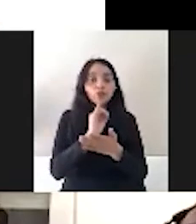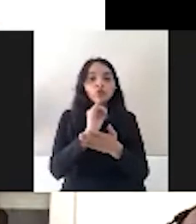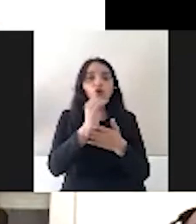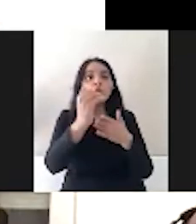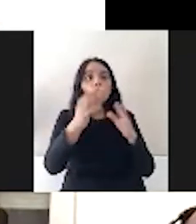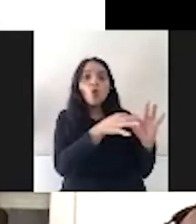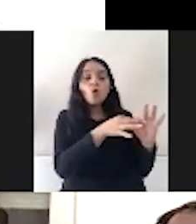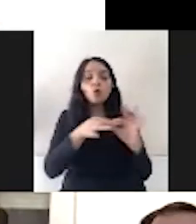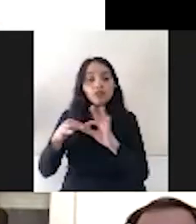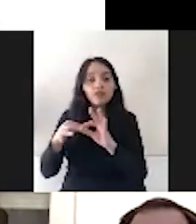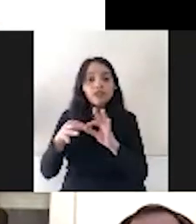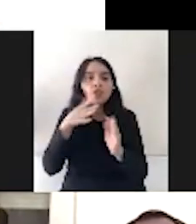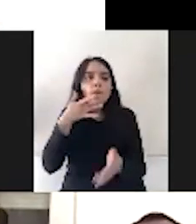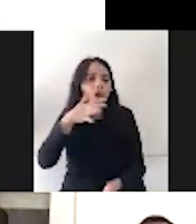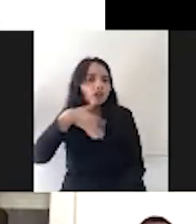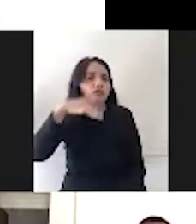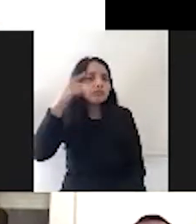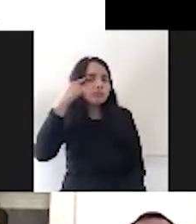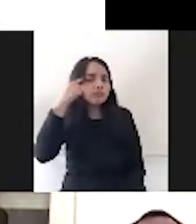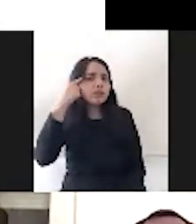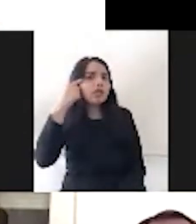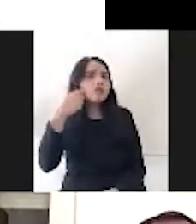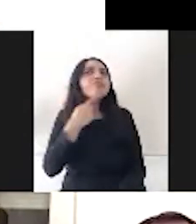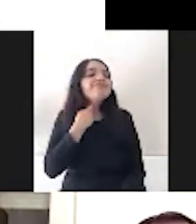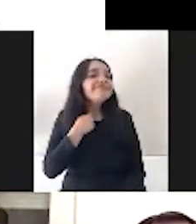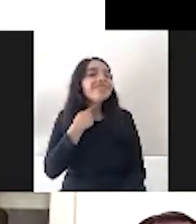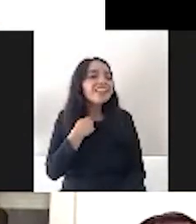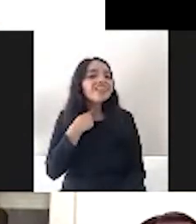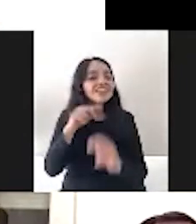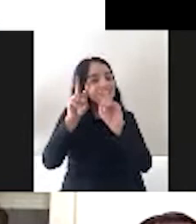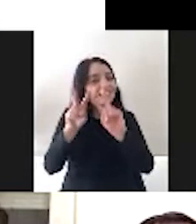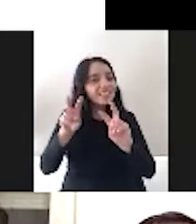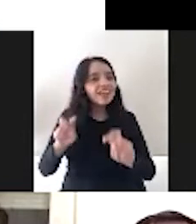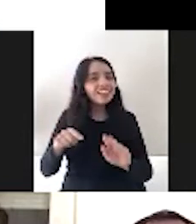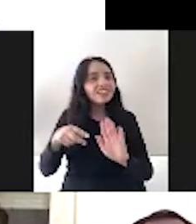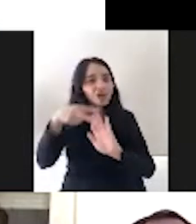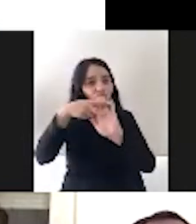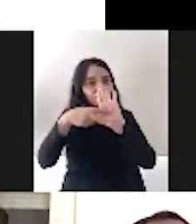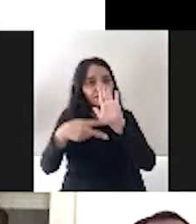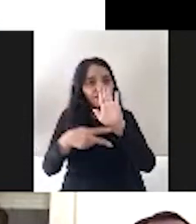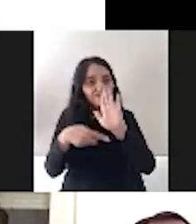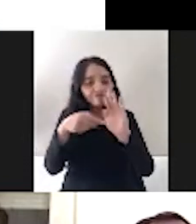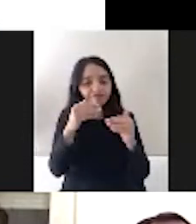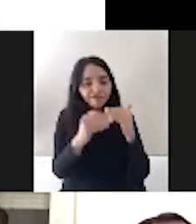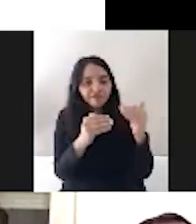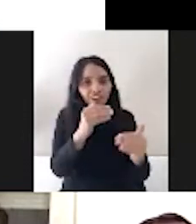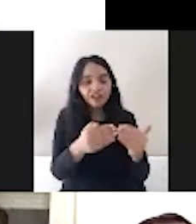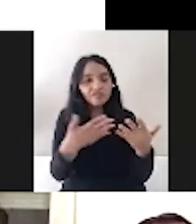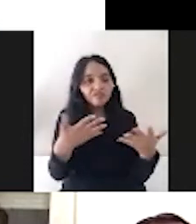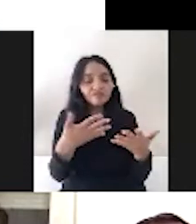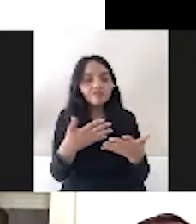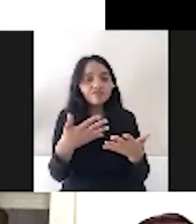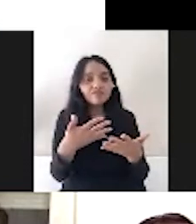qué creemos que era interesante analizar un poco el marco normativo y cómo se desarrolla este marco normativo dentro